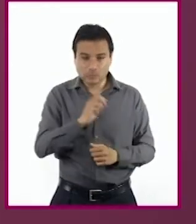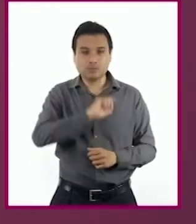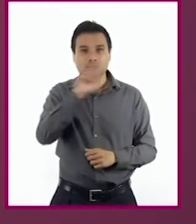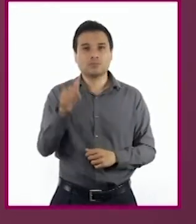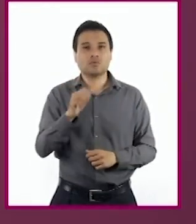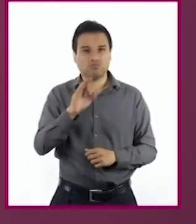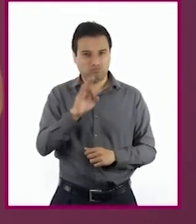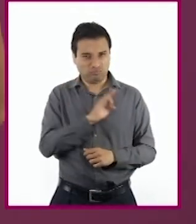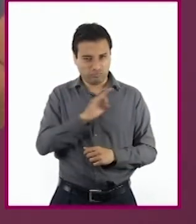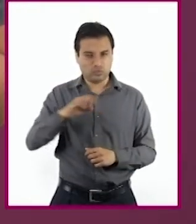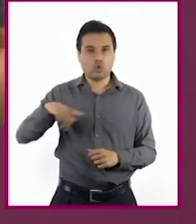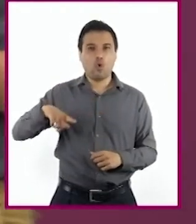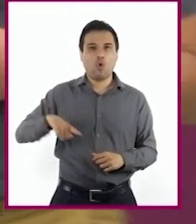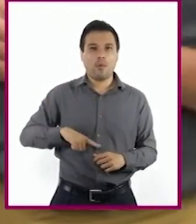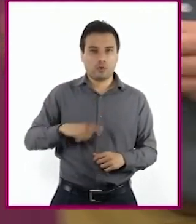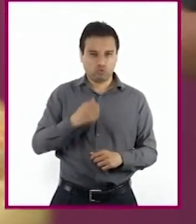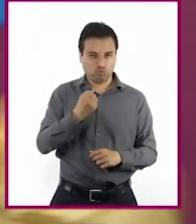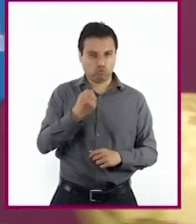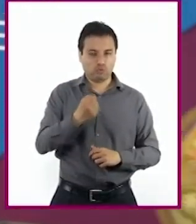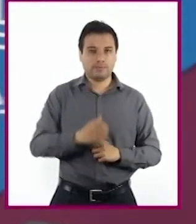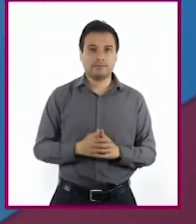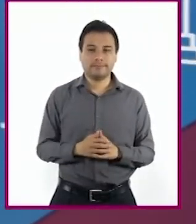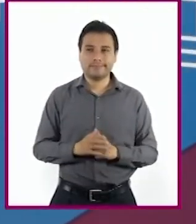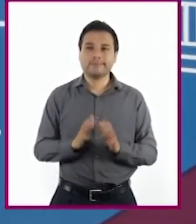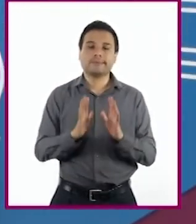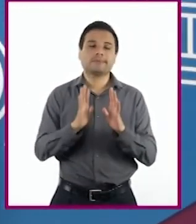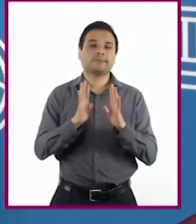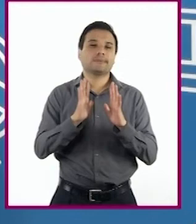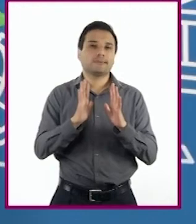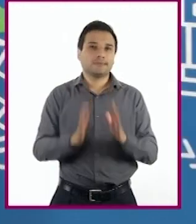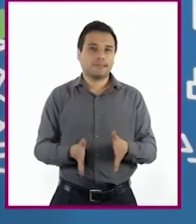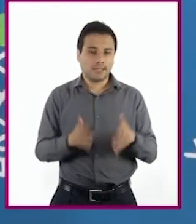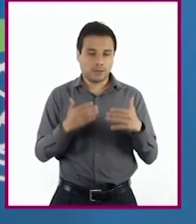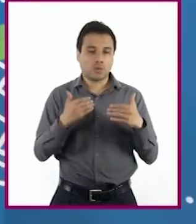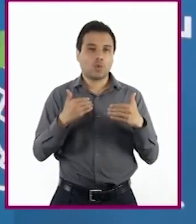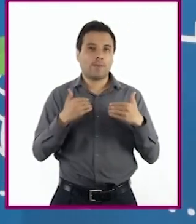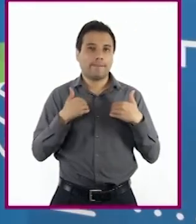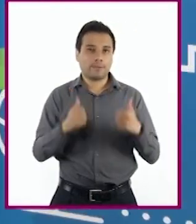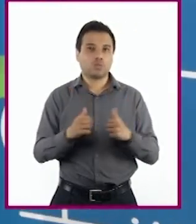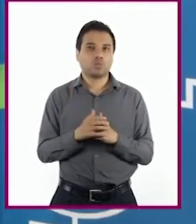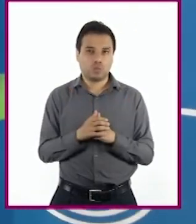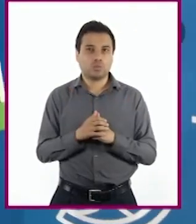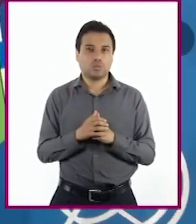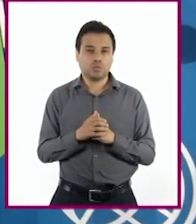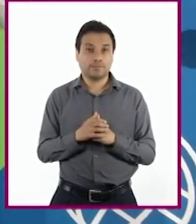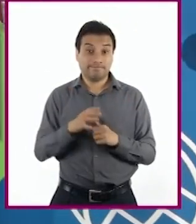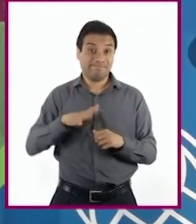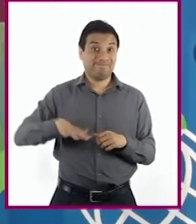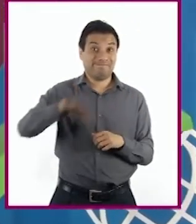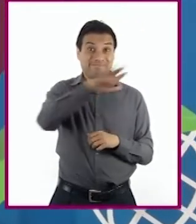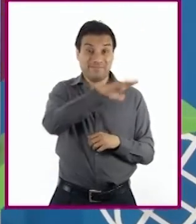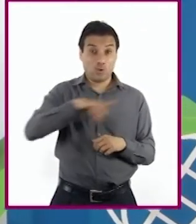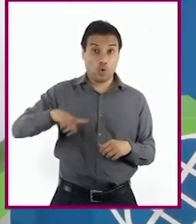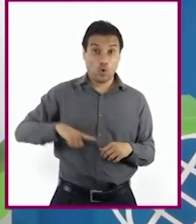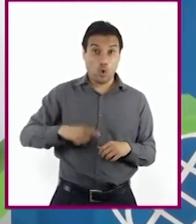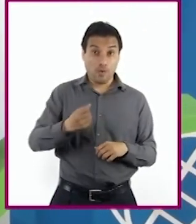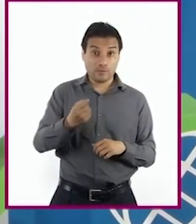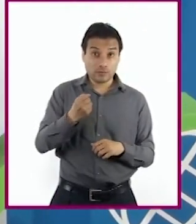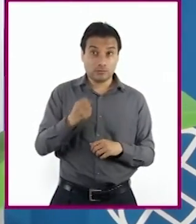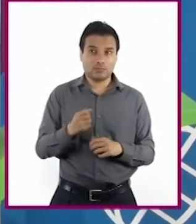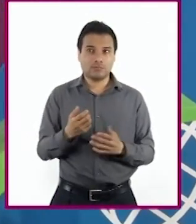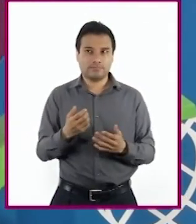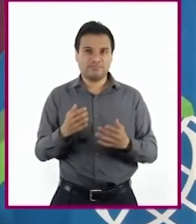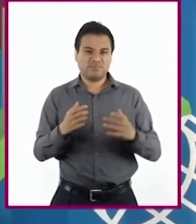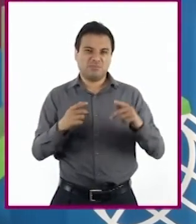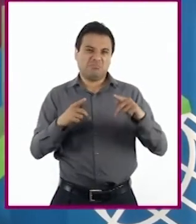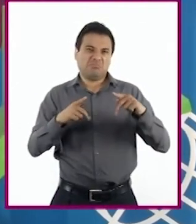puerta al autoritarismo. Entiendo que en las sociedades autoritarias se favorece el pensamiento individual,